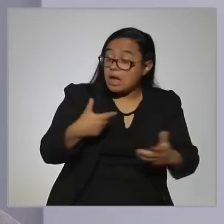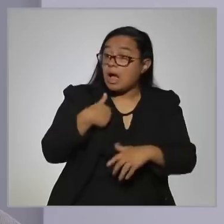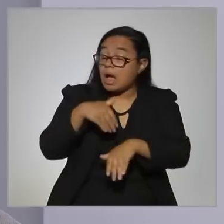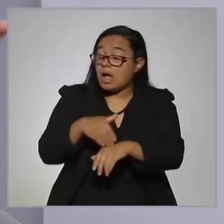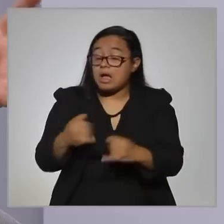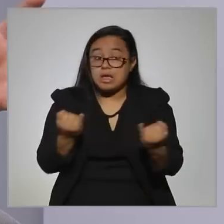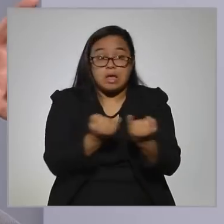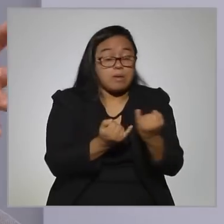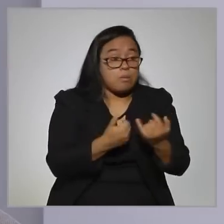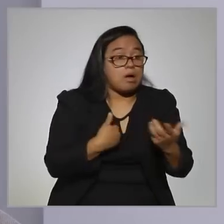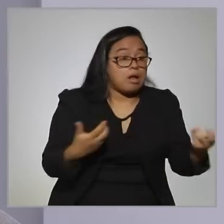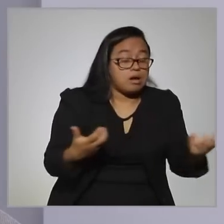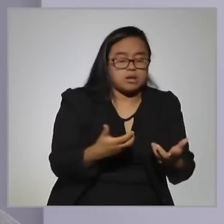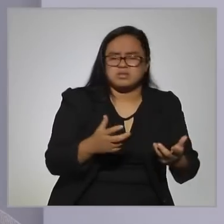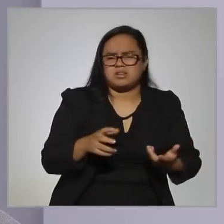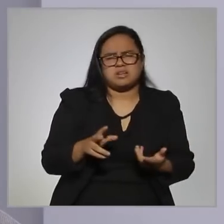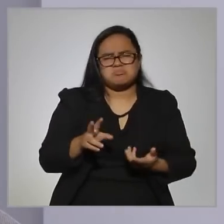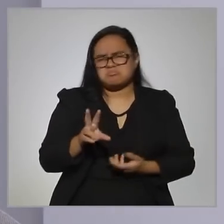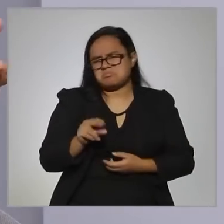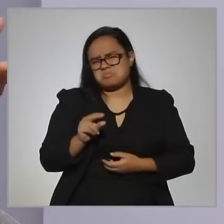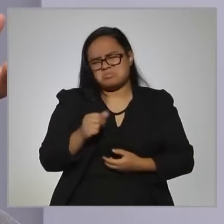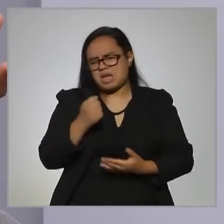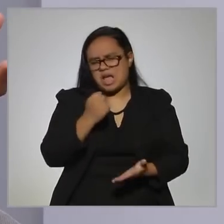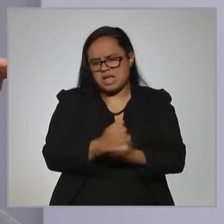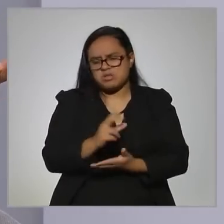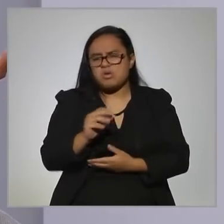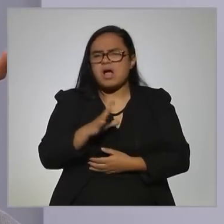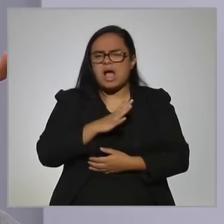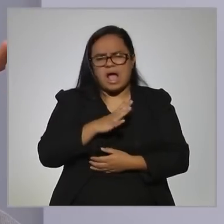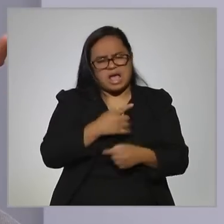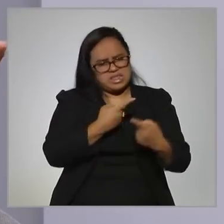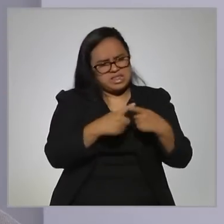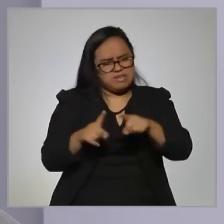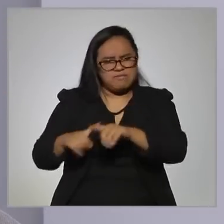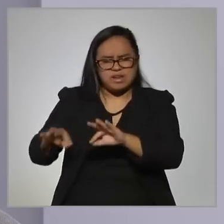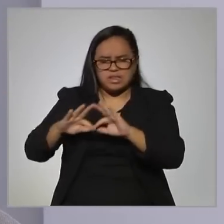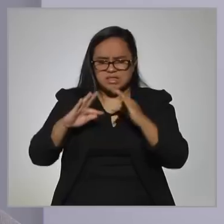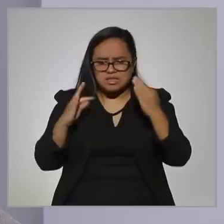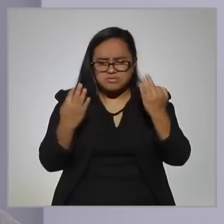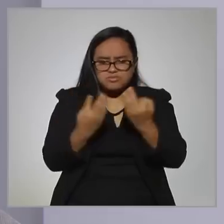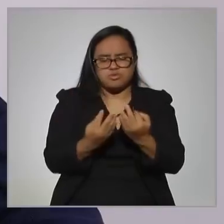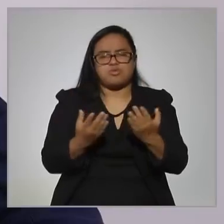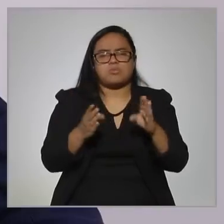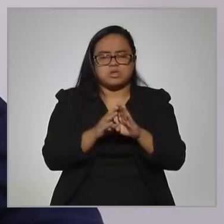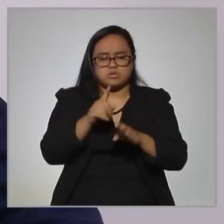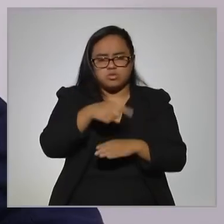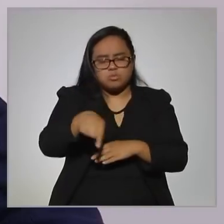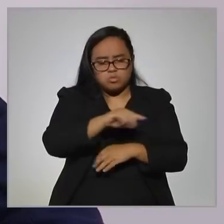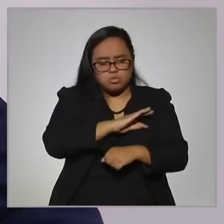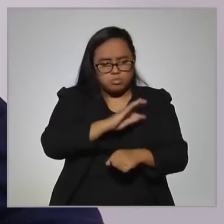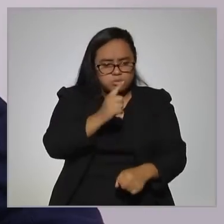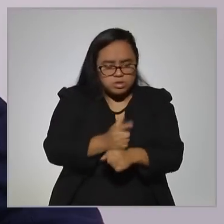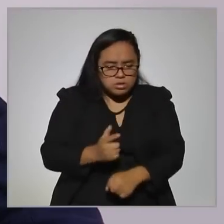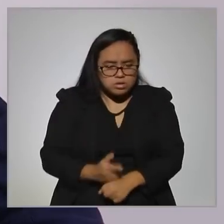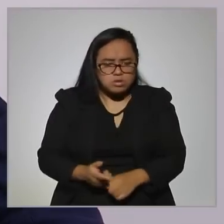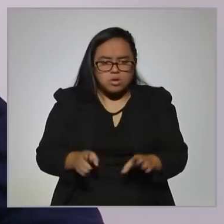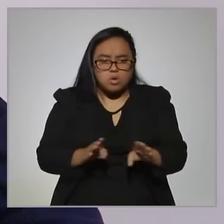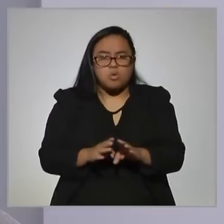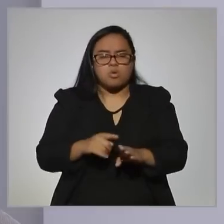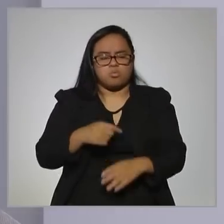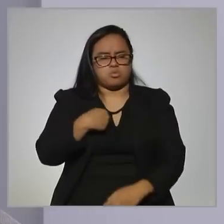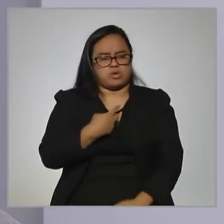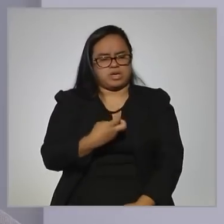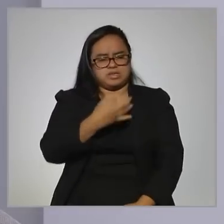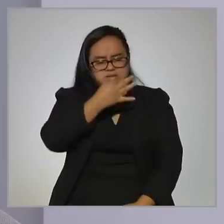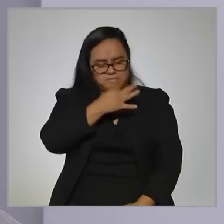celebrar este Año Nuevo, sino que hay otras formas también de ir identificando dónde yo puedo hacer una